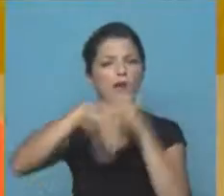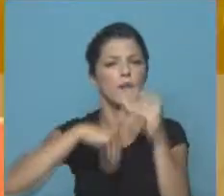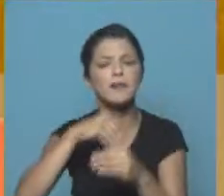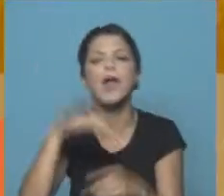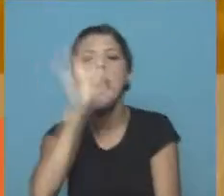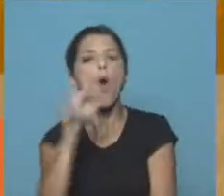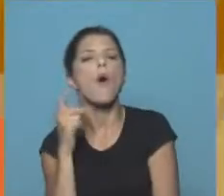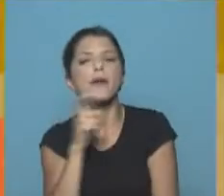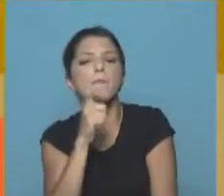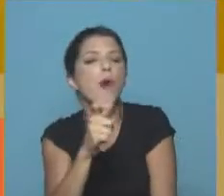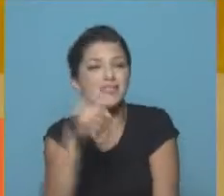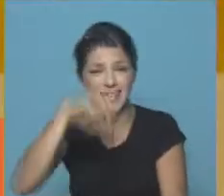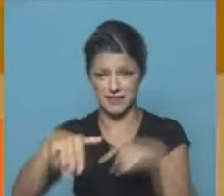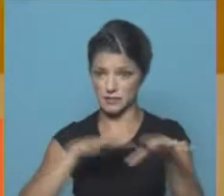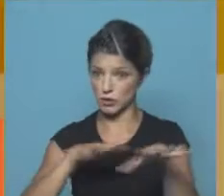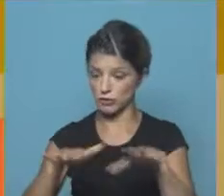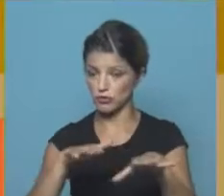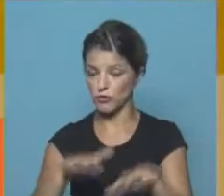respuesta. O sea,